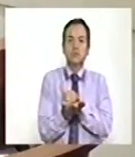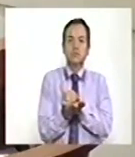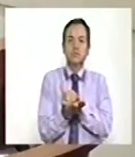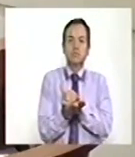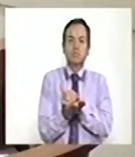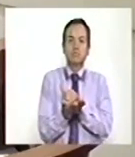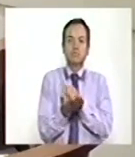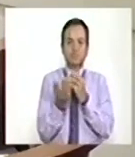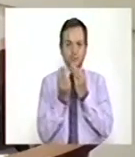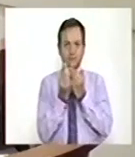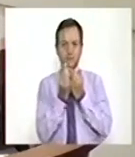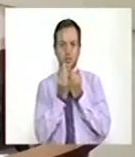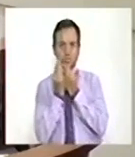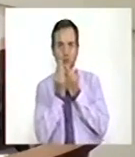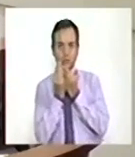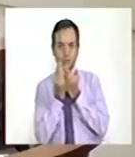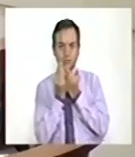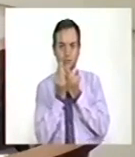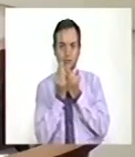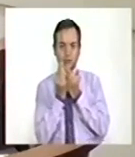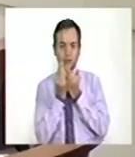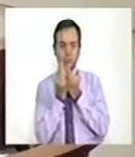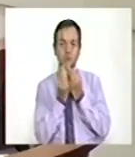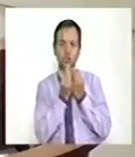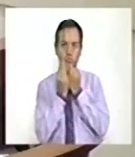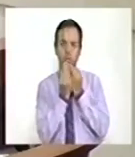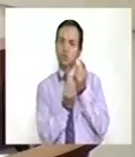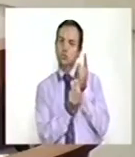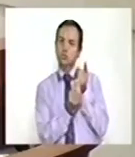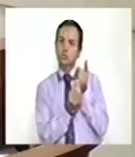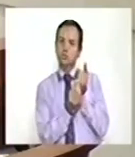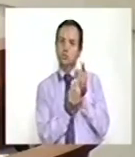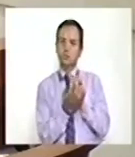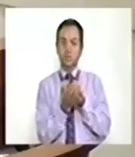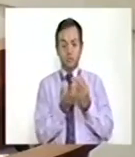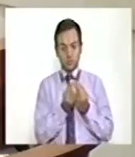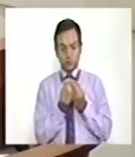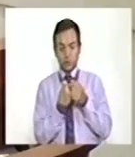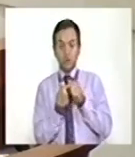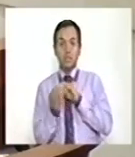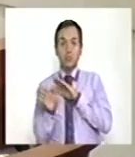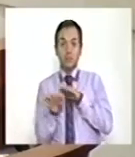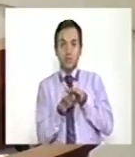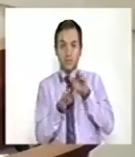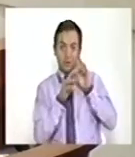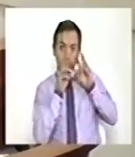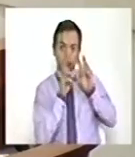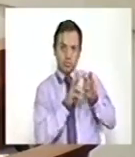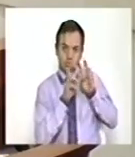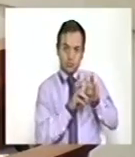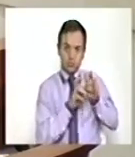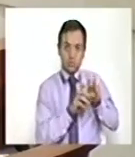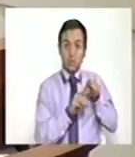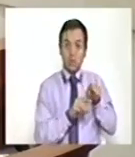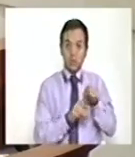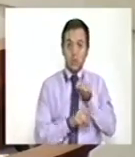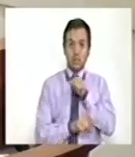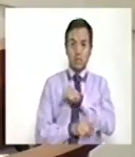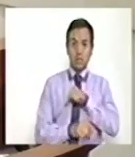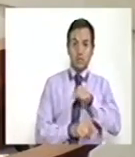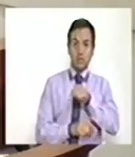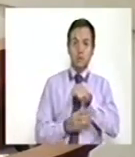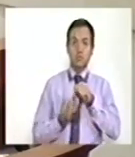la comisión de acusación y estos representantes investigadores